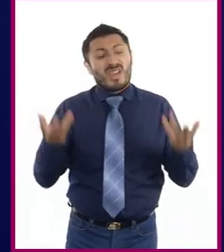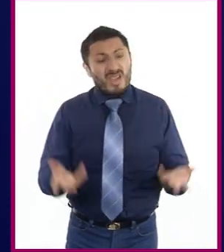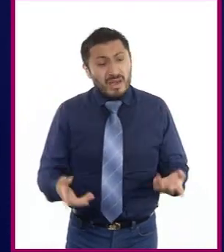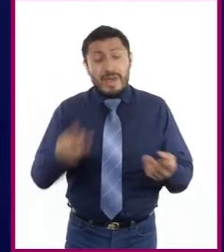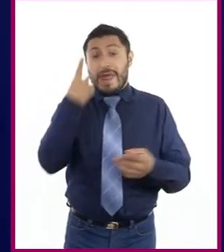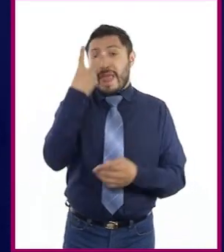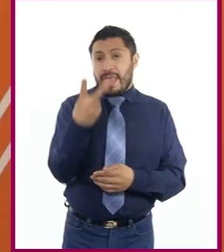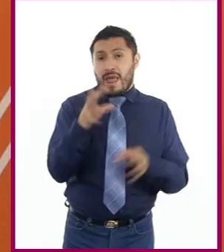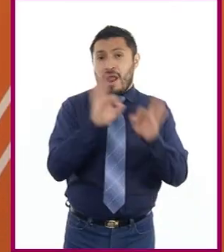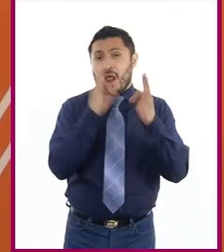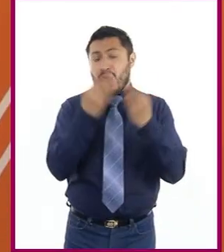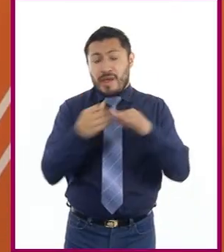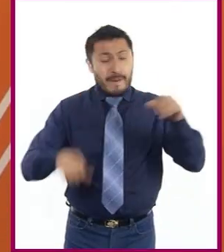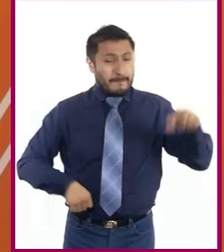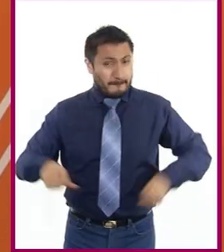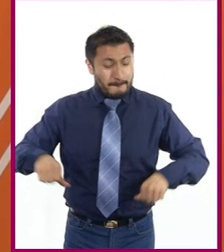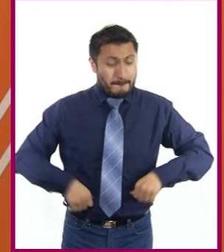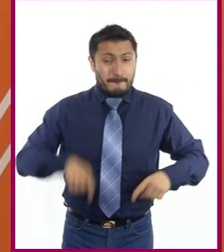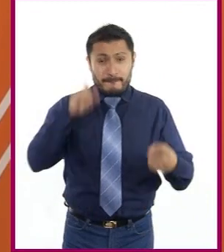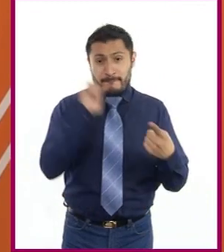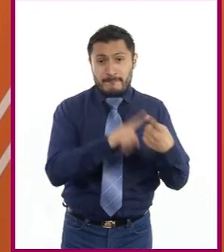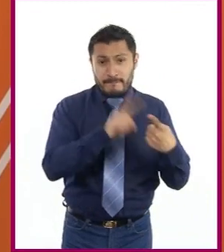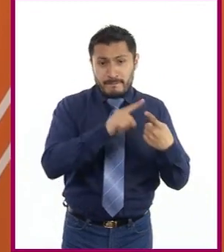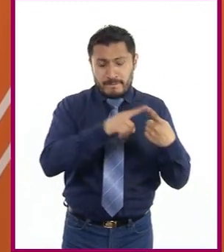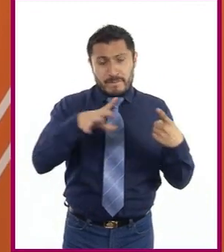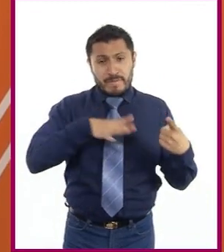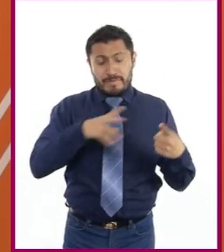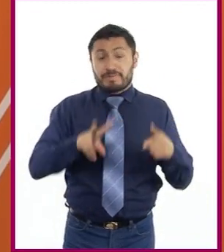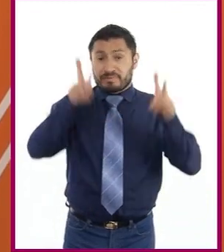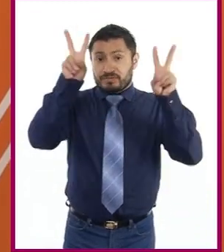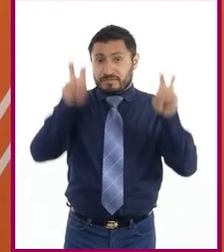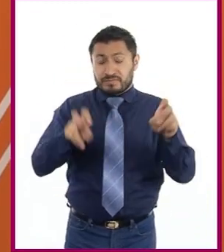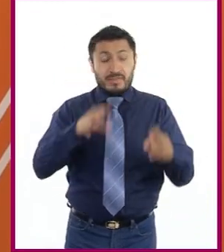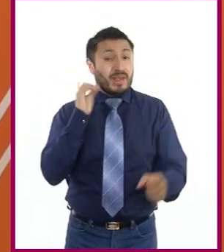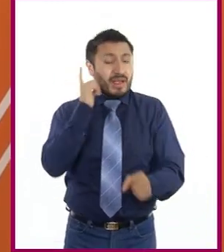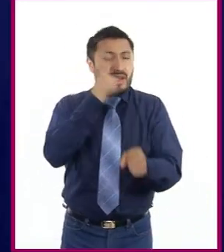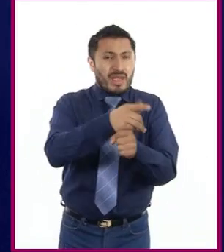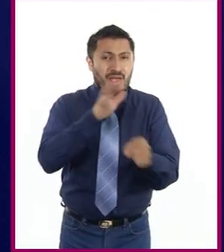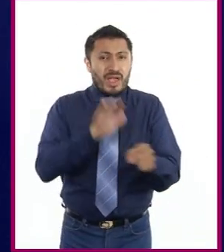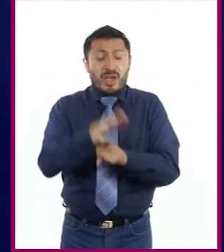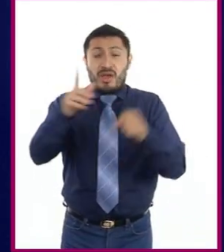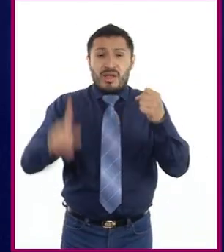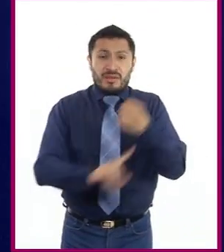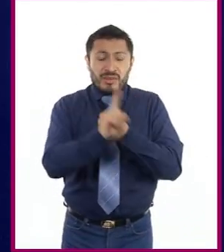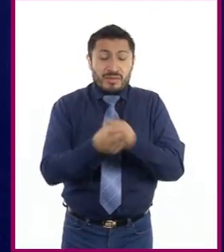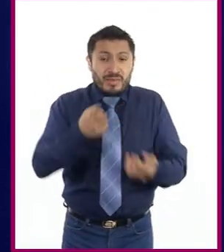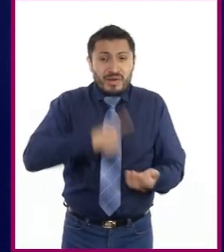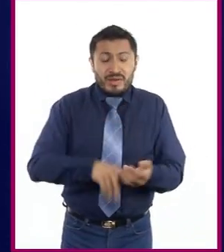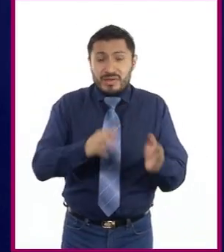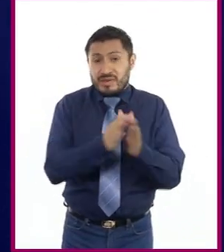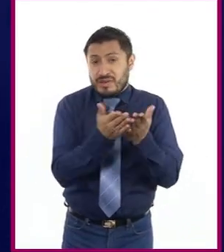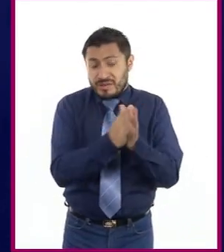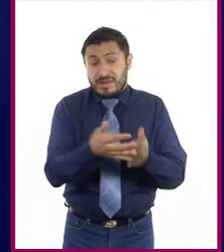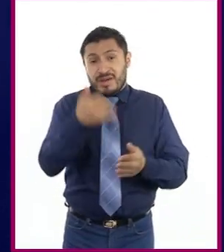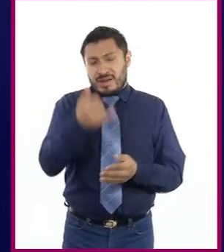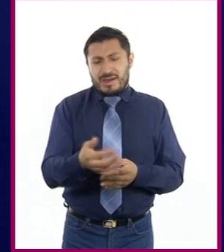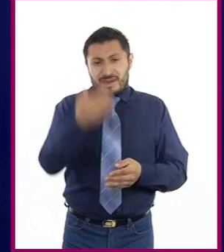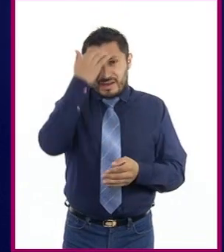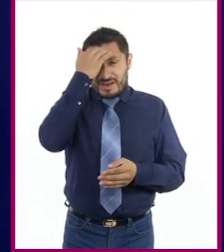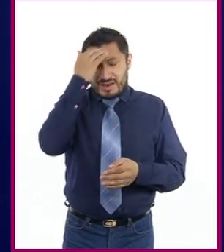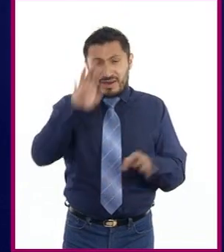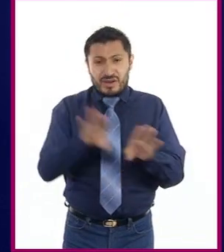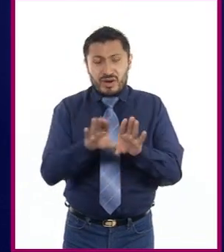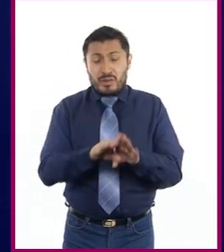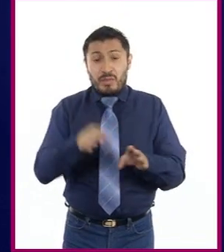por dos tipos de acciones. Unas que derivan del tema y determinan la trama central de la obra y se conocen como principales.